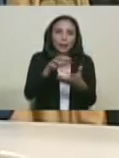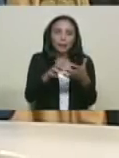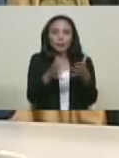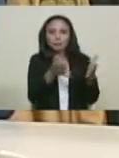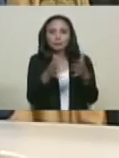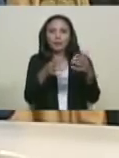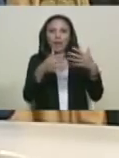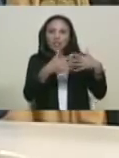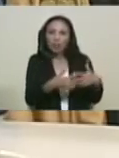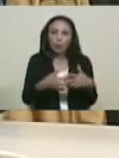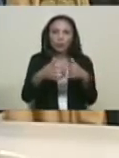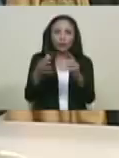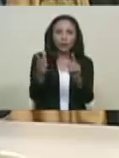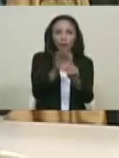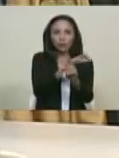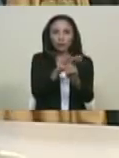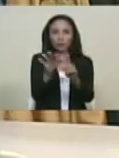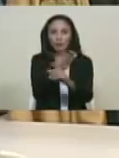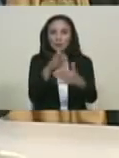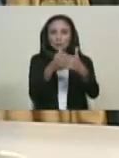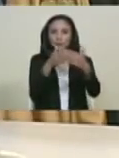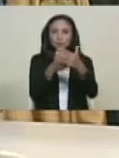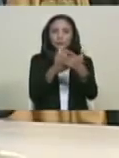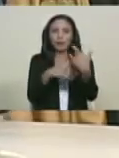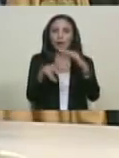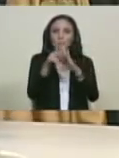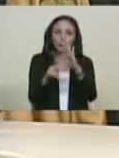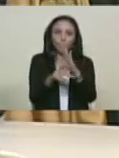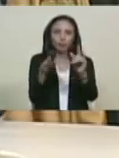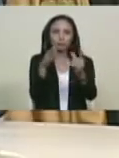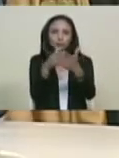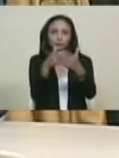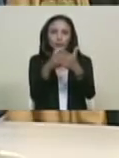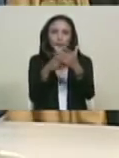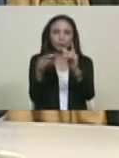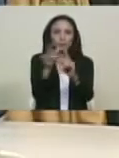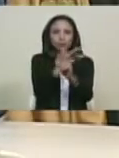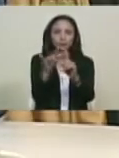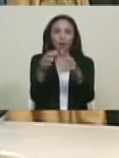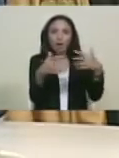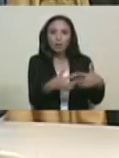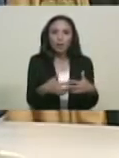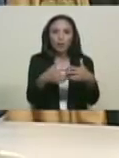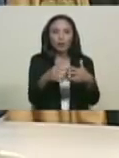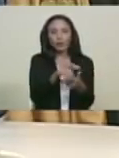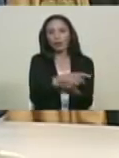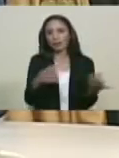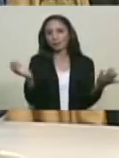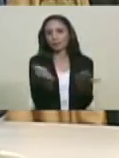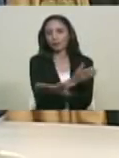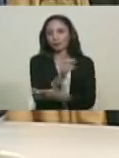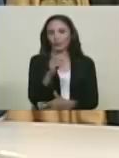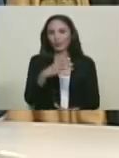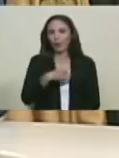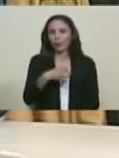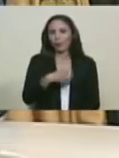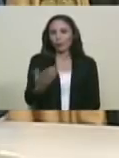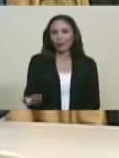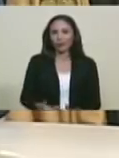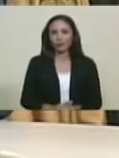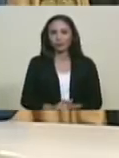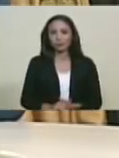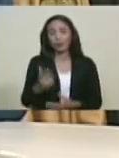oligarquía pretenden sabotear el programa de recuperación económica no les va a quedar ganas de haber